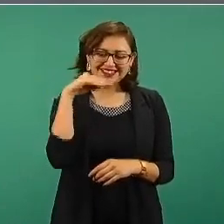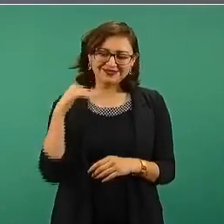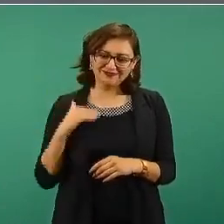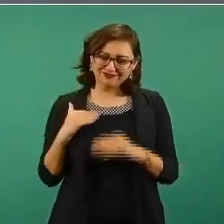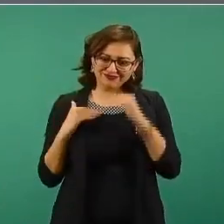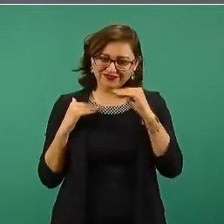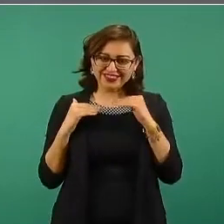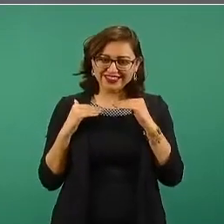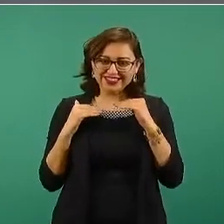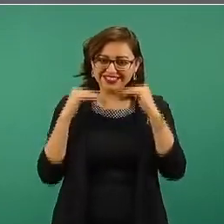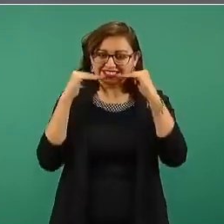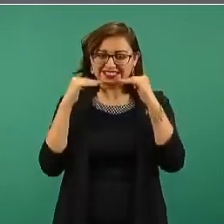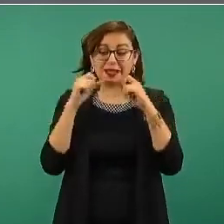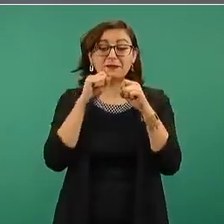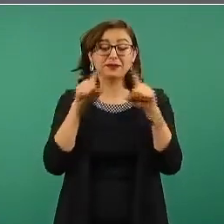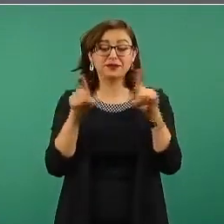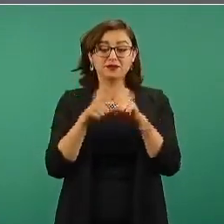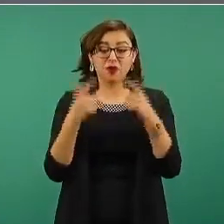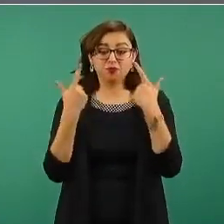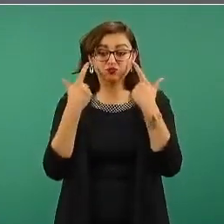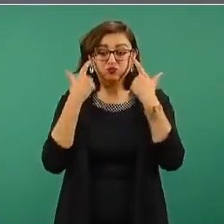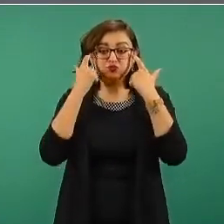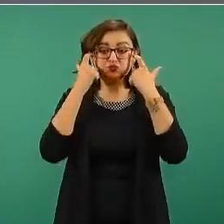te necesitamos dar una estiradita,